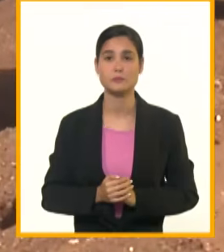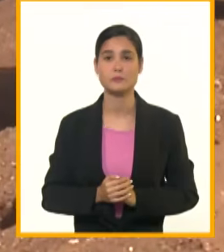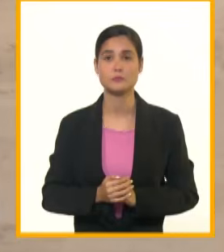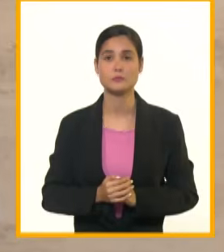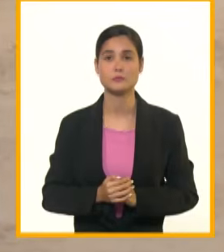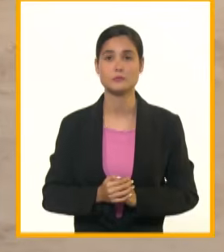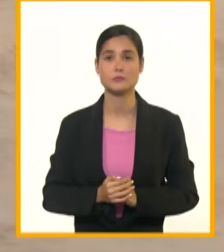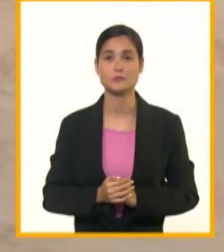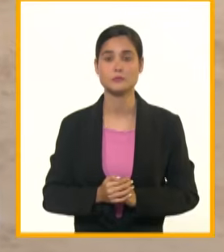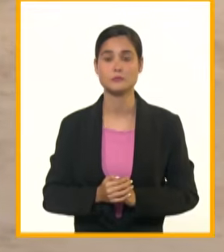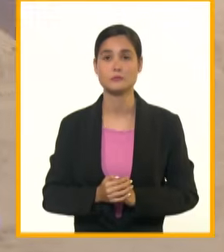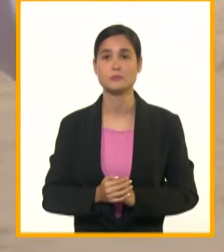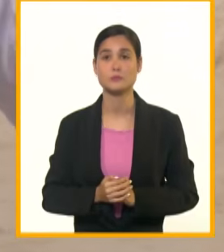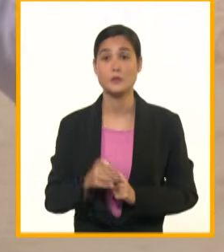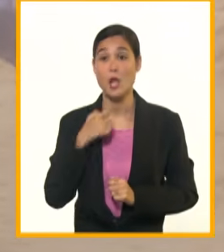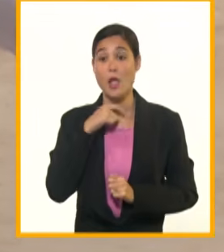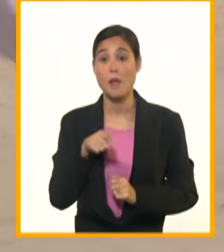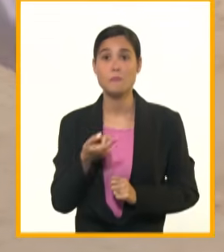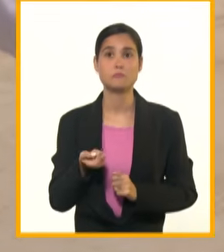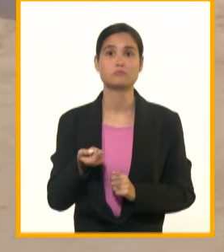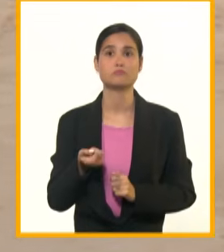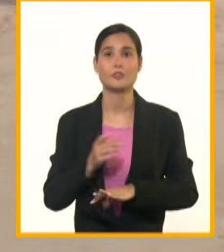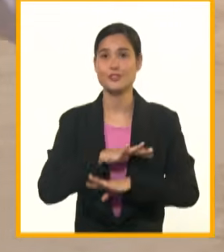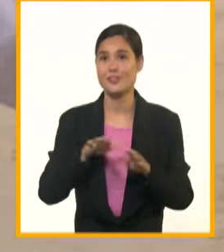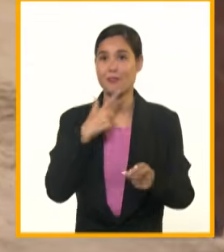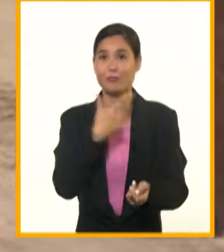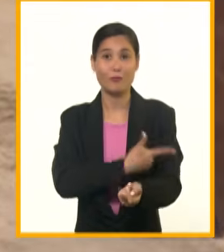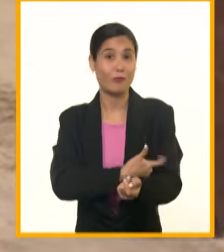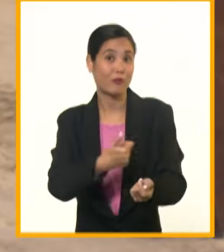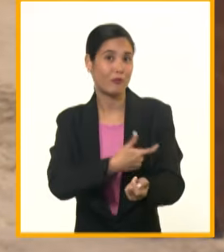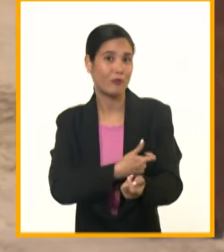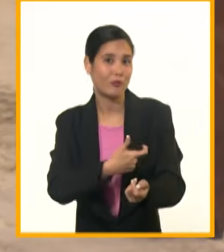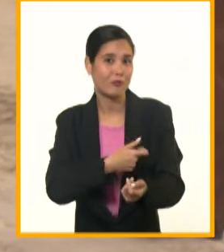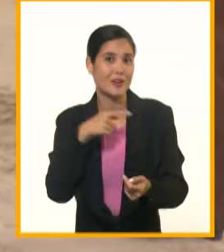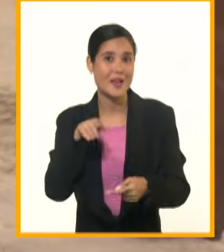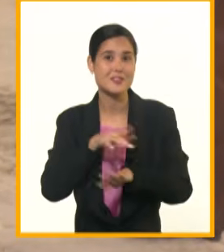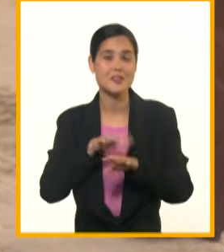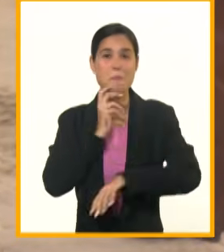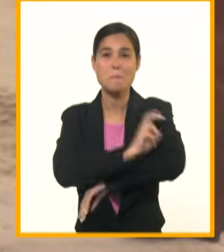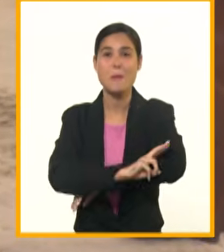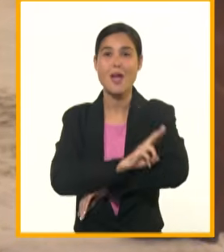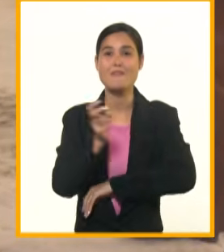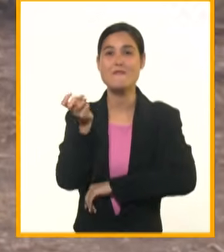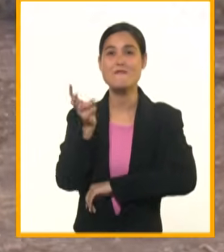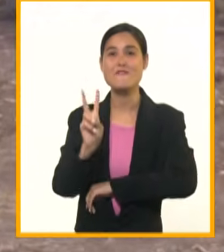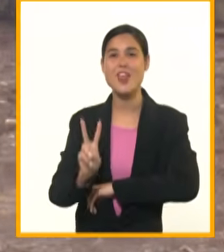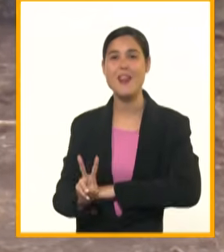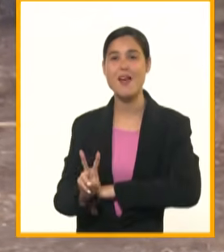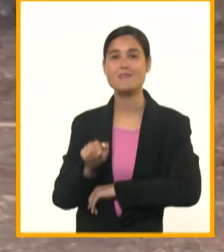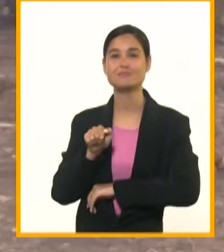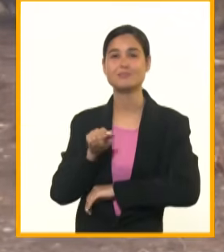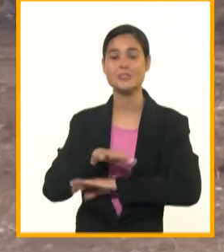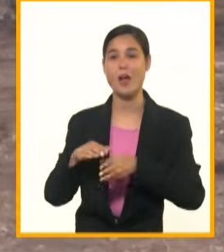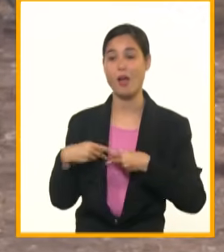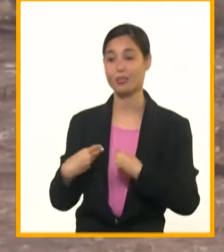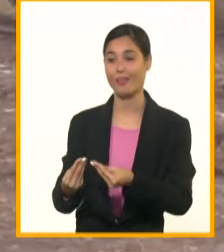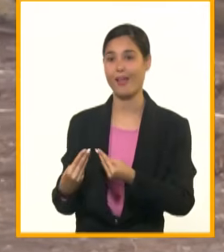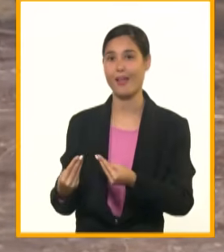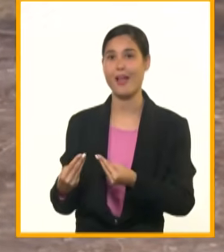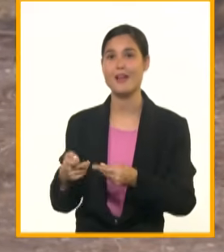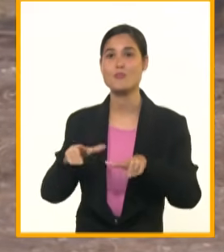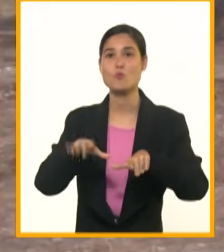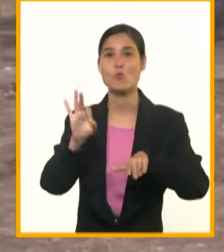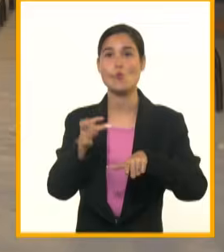Un hito en esta dirección fue la donación de 4 parques solares por Vietnam, con una potencia total de 80 megawatts en Jaruco,